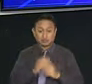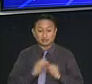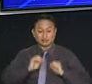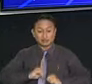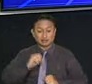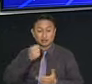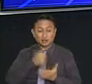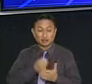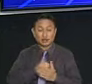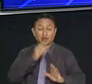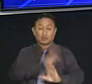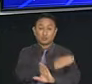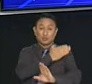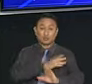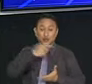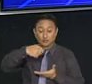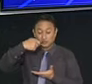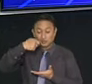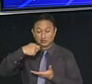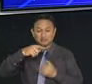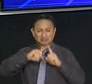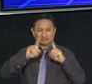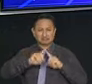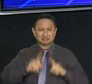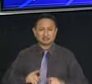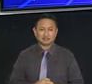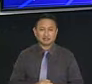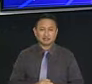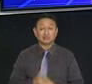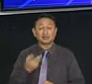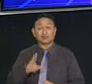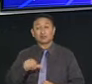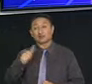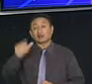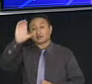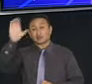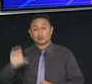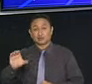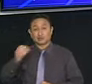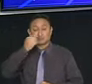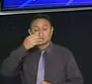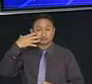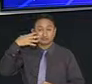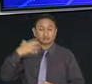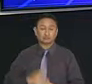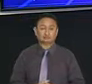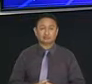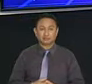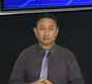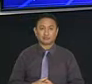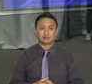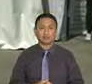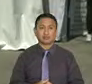disfrutaron de música y una variedad de comida proveniente también de la costa y la amazonía